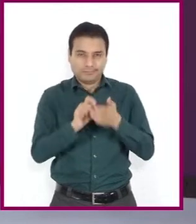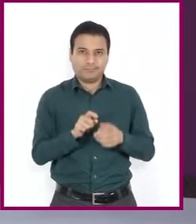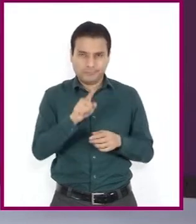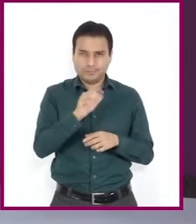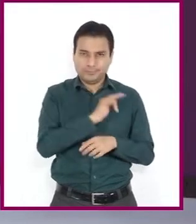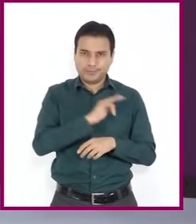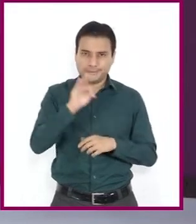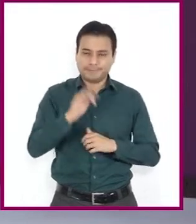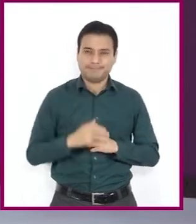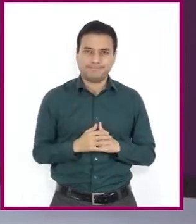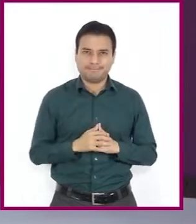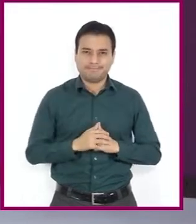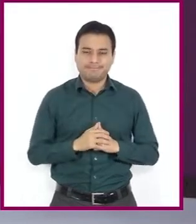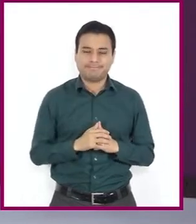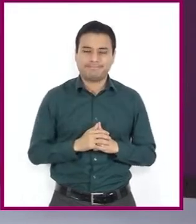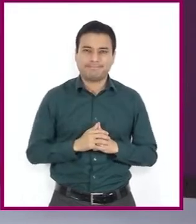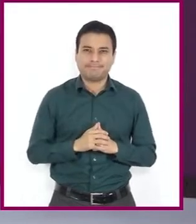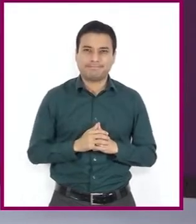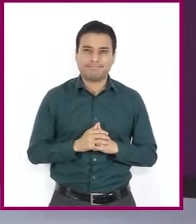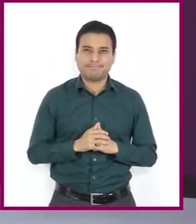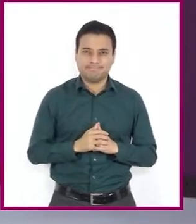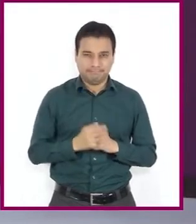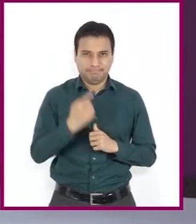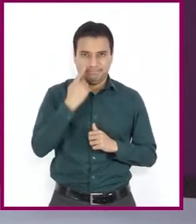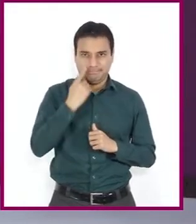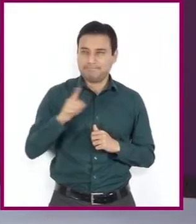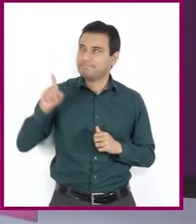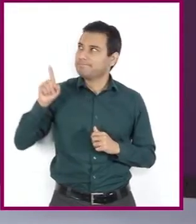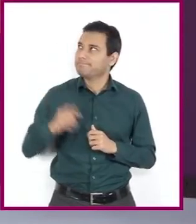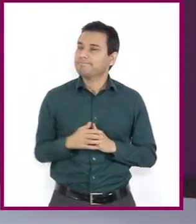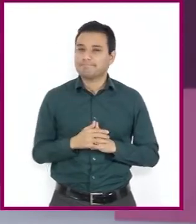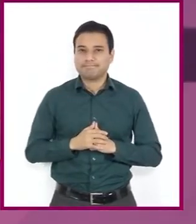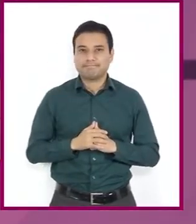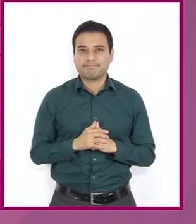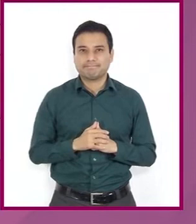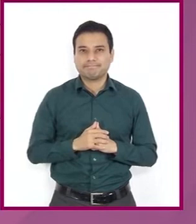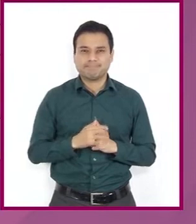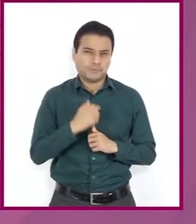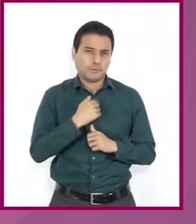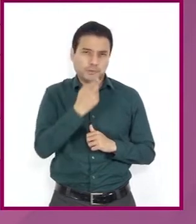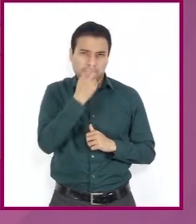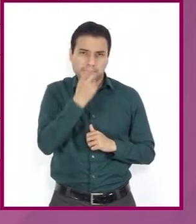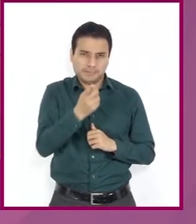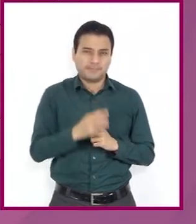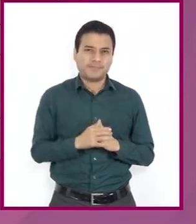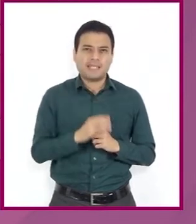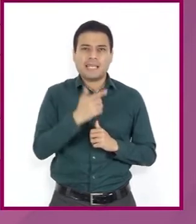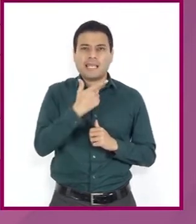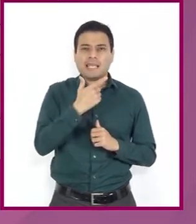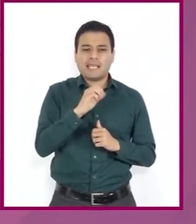que dibujaron en su cuaderno. Veámosla. Ya habíamos mencionado que el género literario era